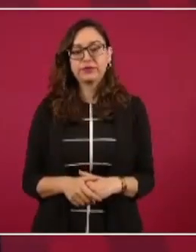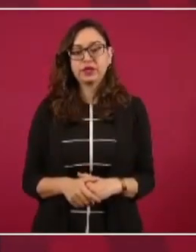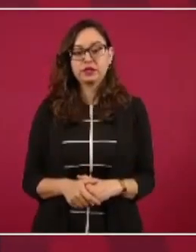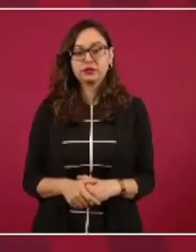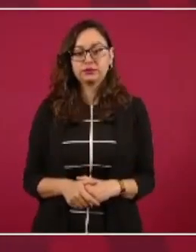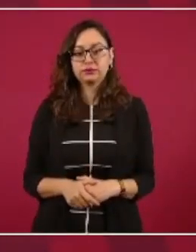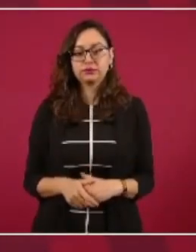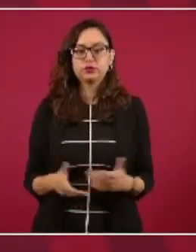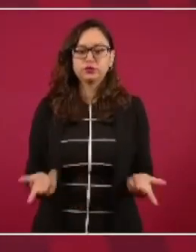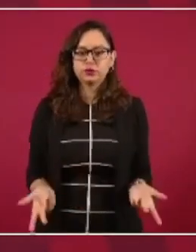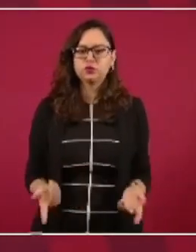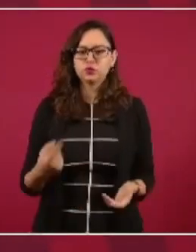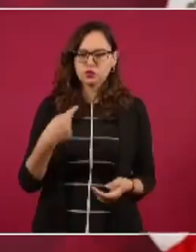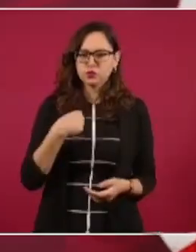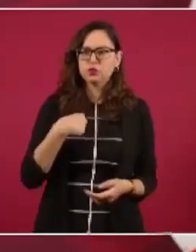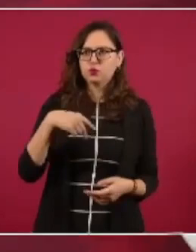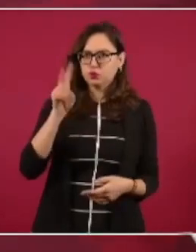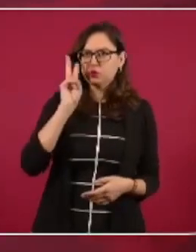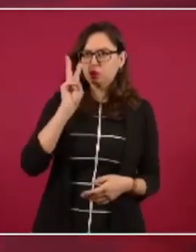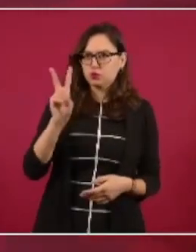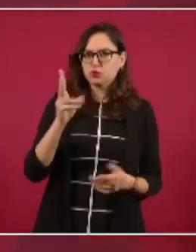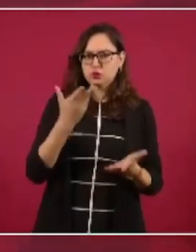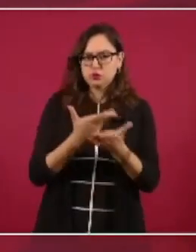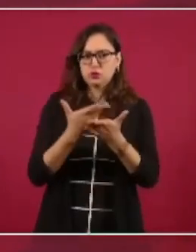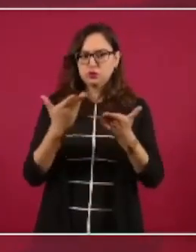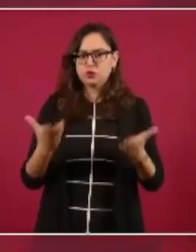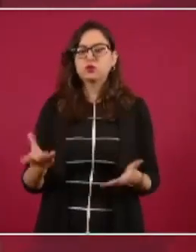una actitud distinta